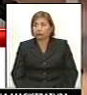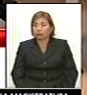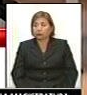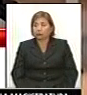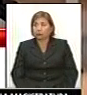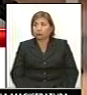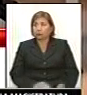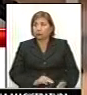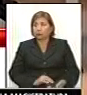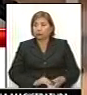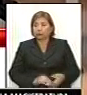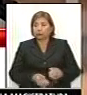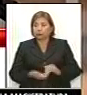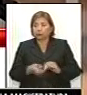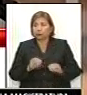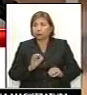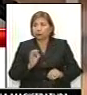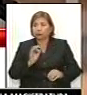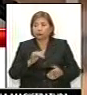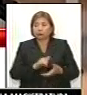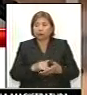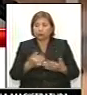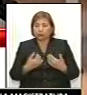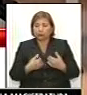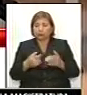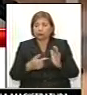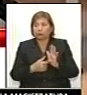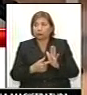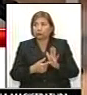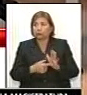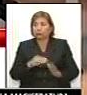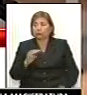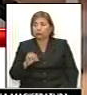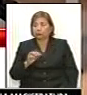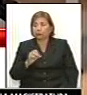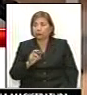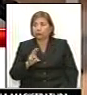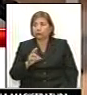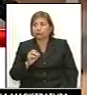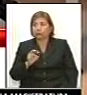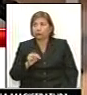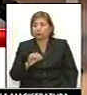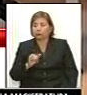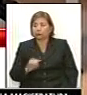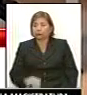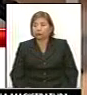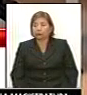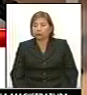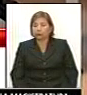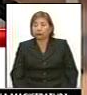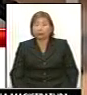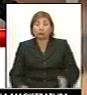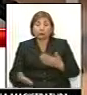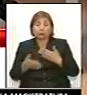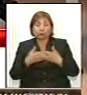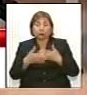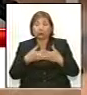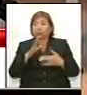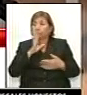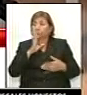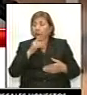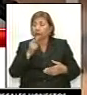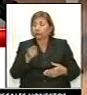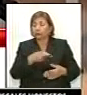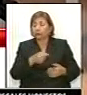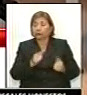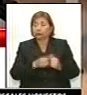tiene, o sea, las personas señaladas, que creo que Moroni dice que se acercan a él a decirle,